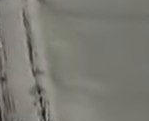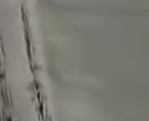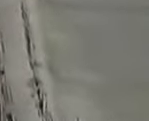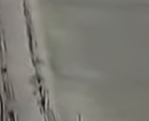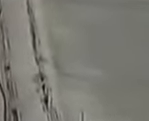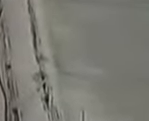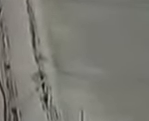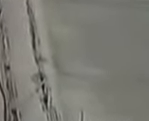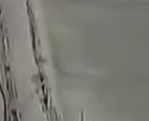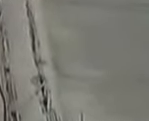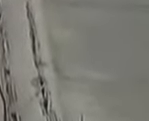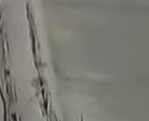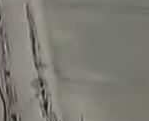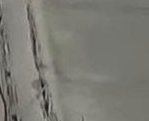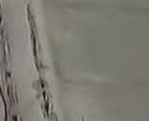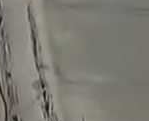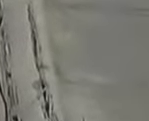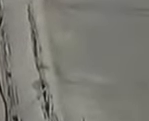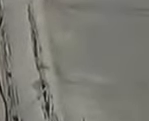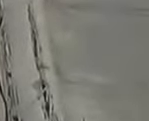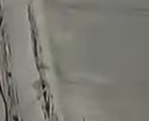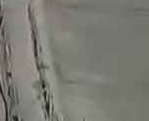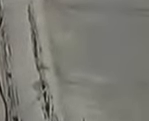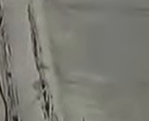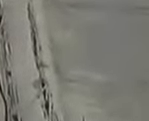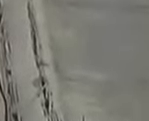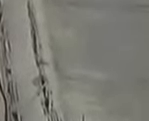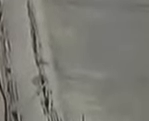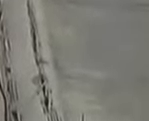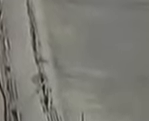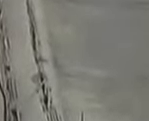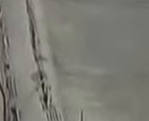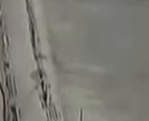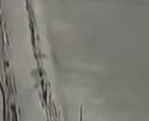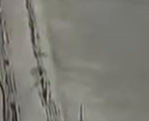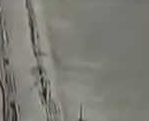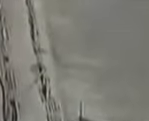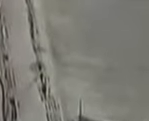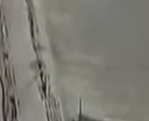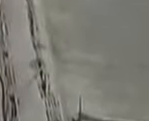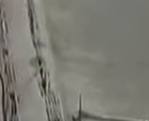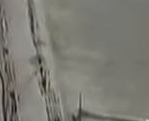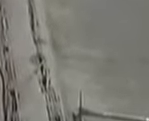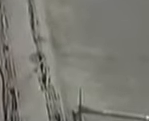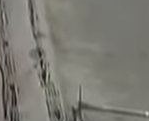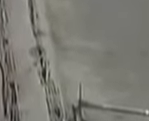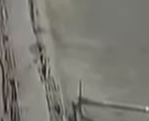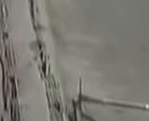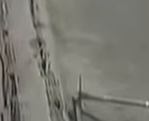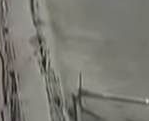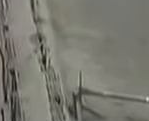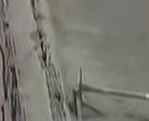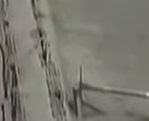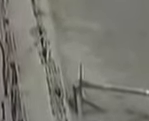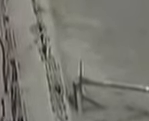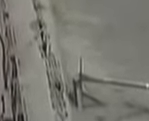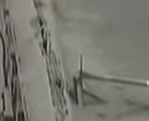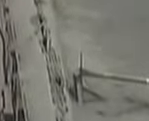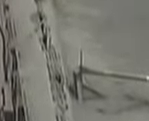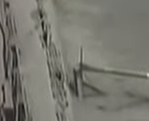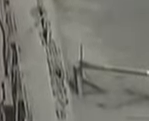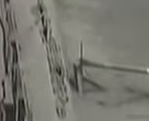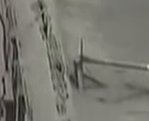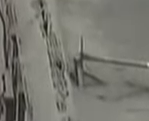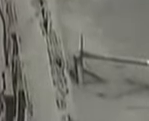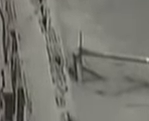se proceda o no, según decisión del Congreso, darle el voto de confianza. confianza para poder continuar con toda la